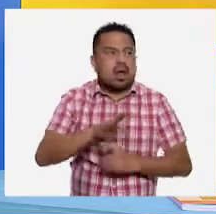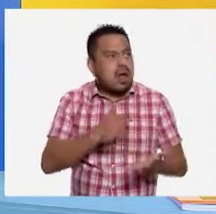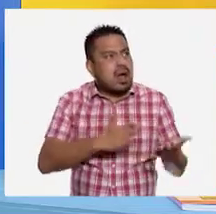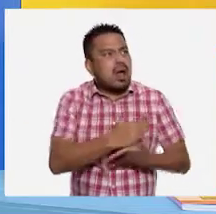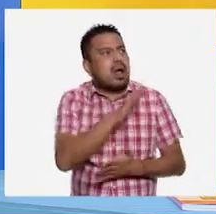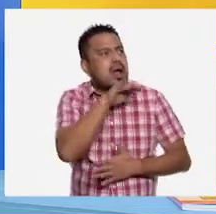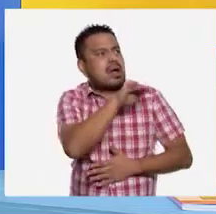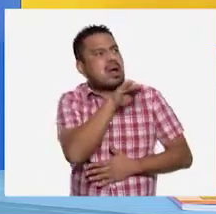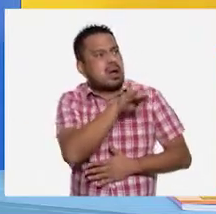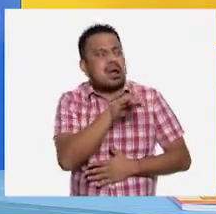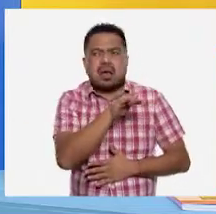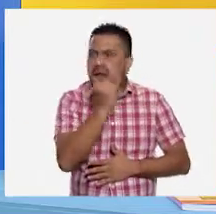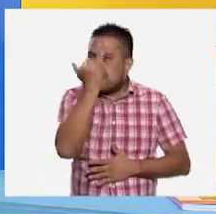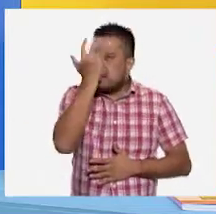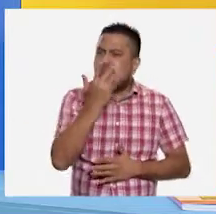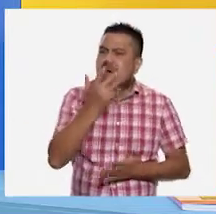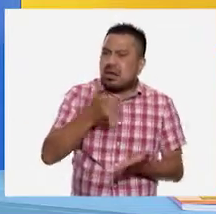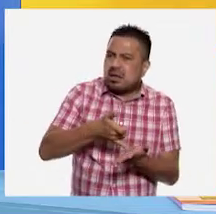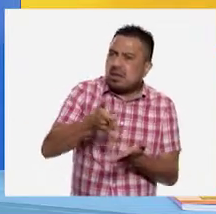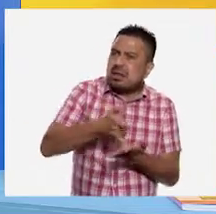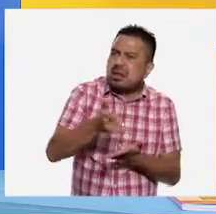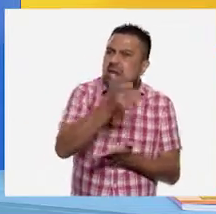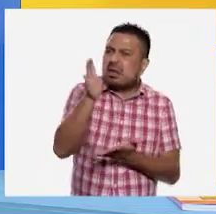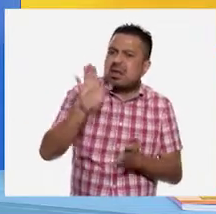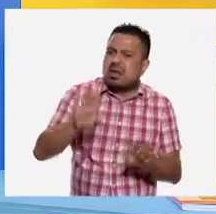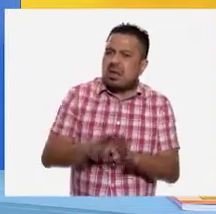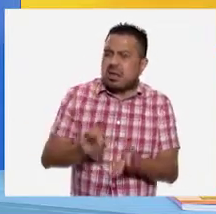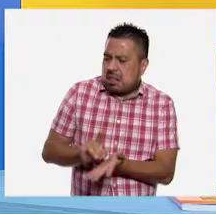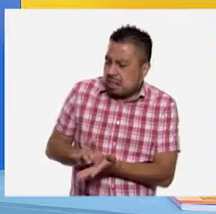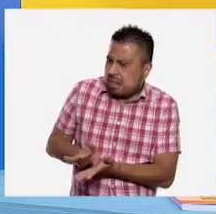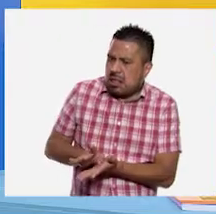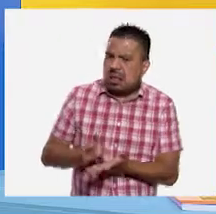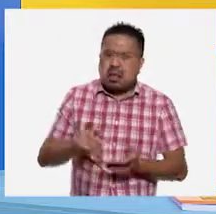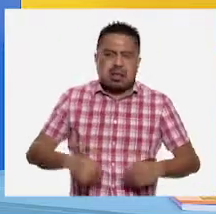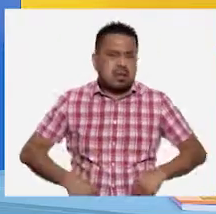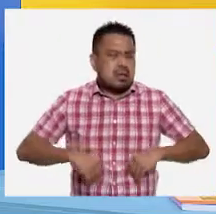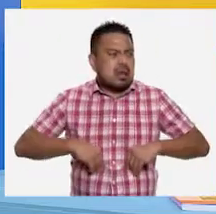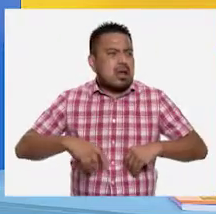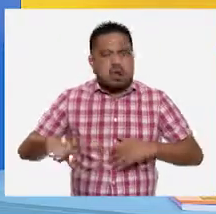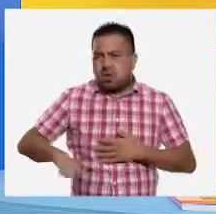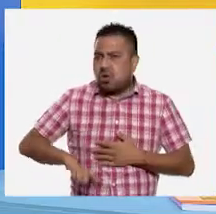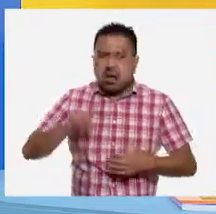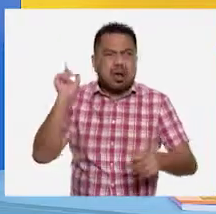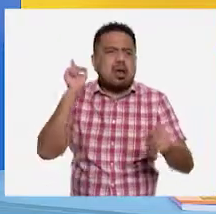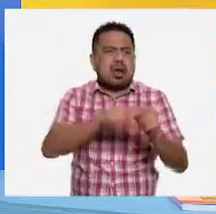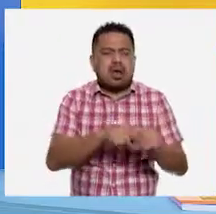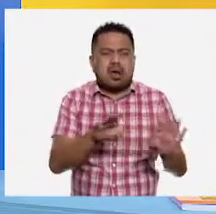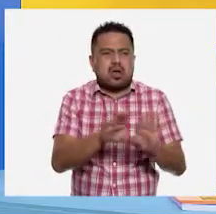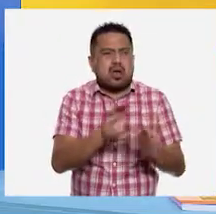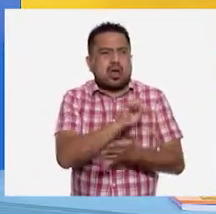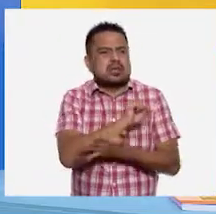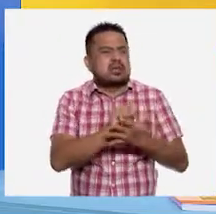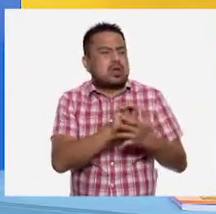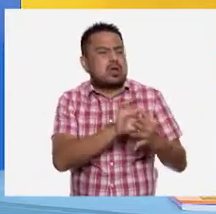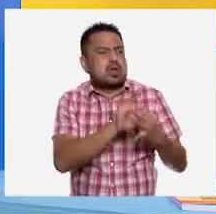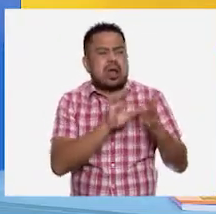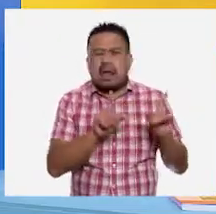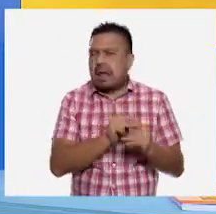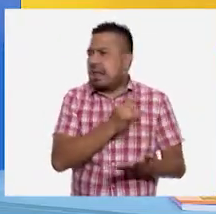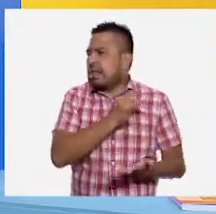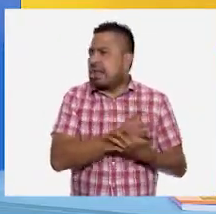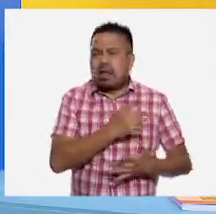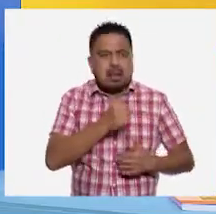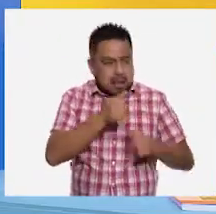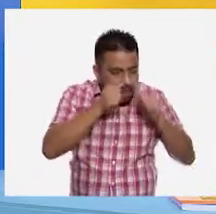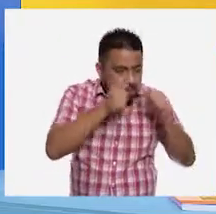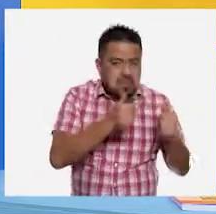que la figura del campesino había sido relegada de la vida pública y que solo se le usaba como un mero símbolo de unión sin tomársele